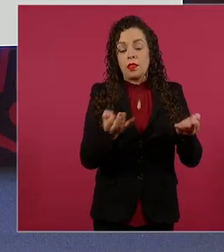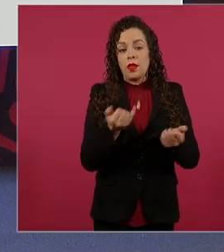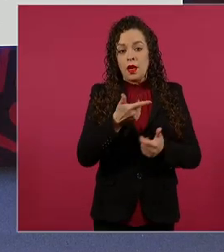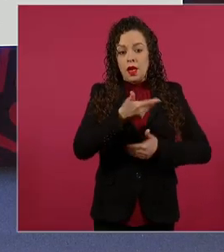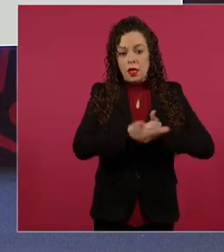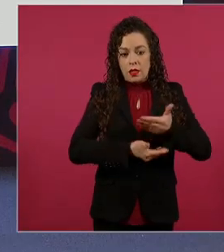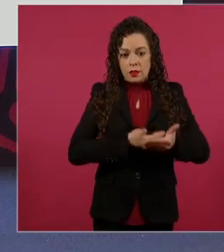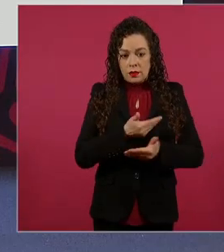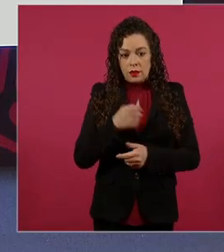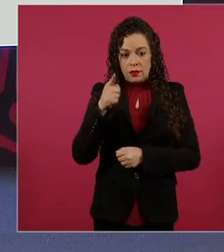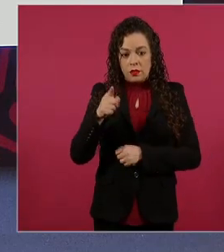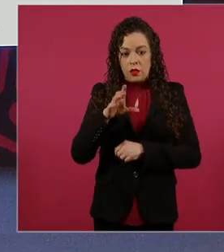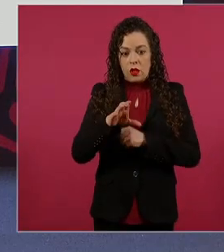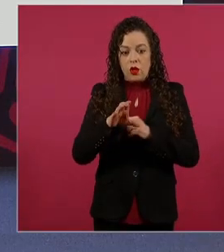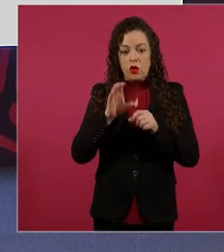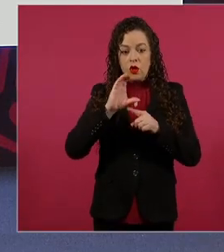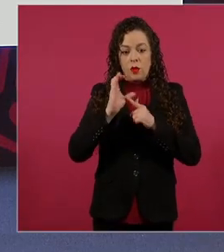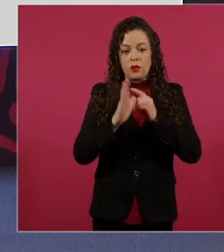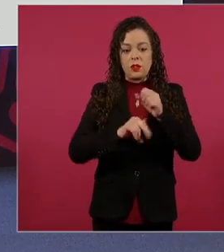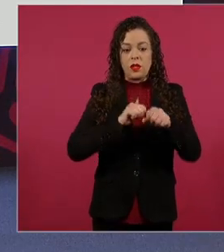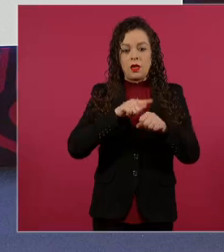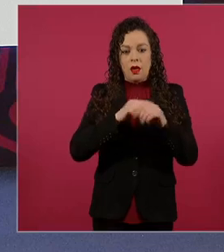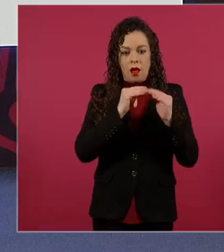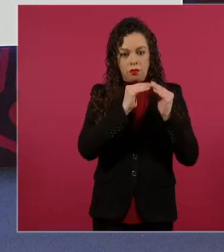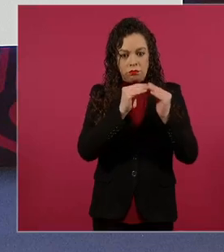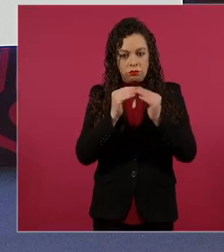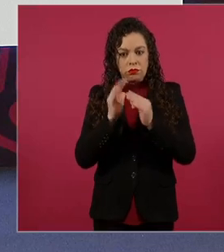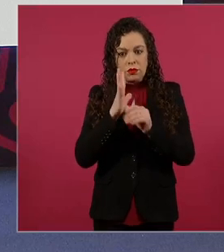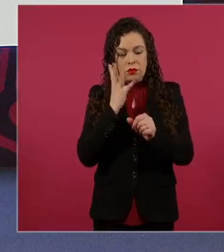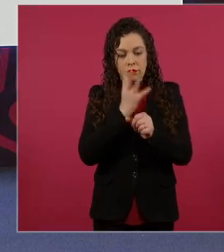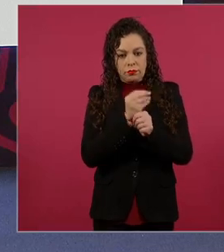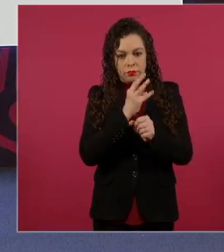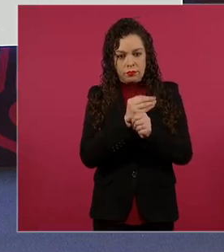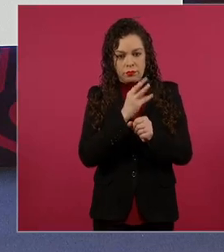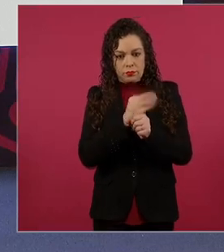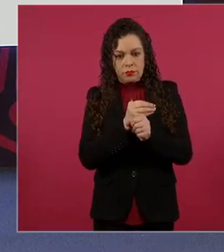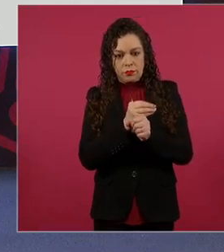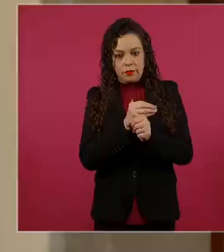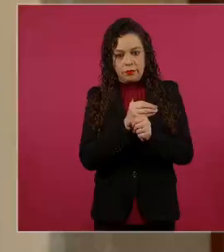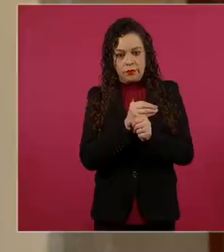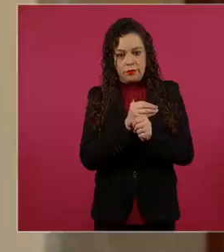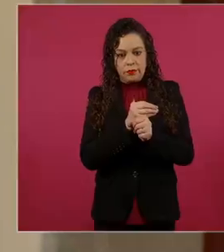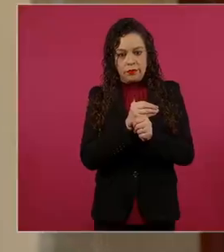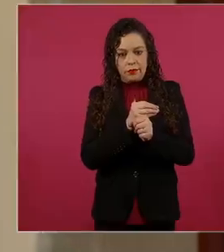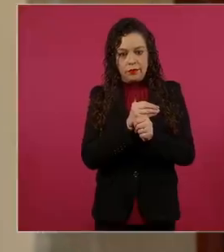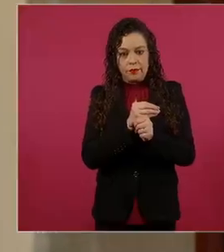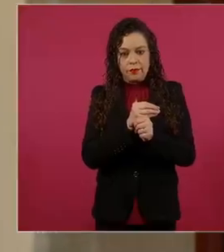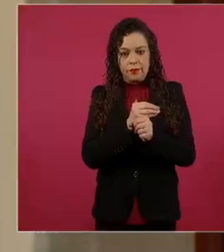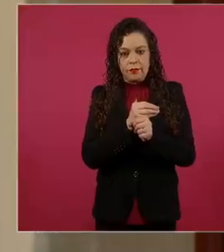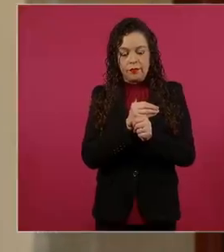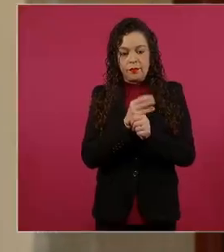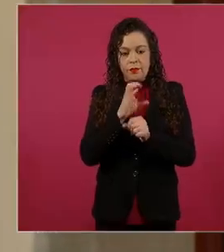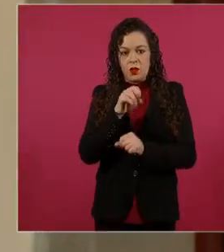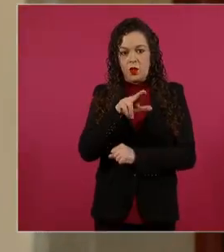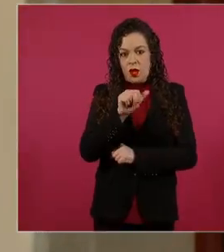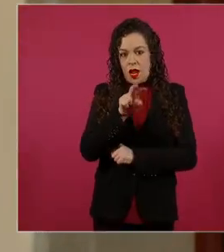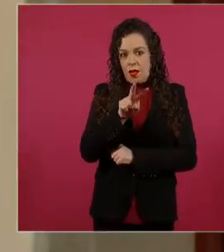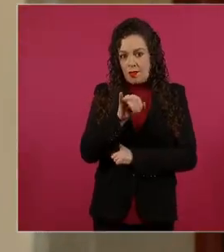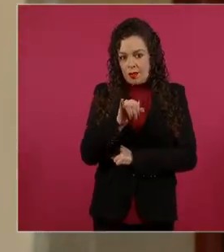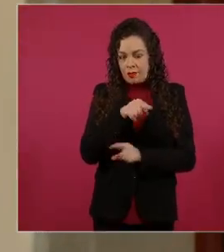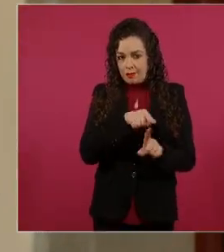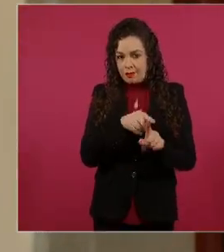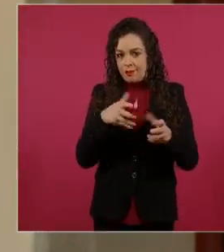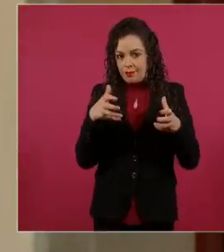Vivienda construyó la vivienda, ya estas familias están en condiciones seguras. Y finalmente,